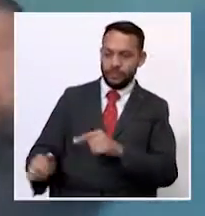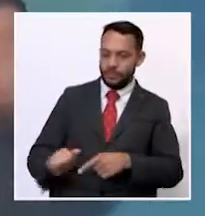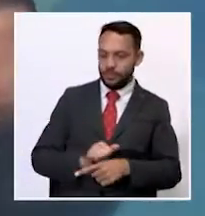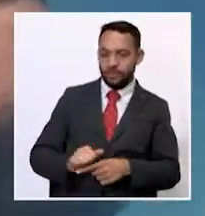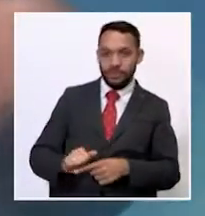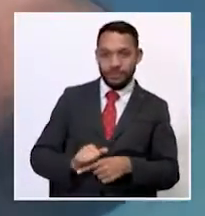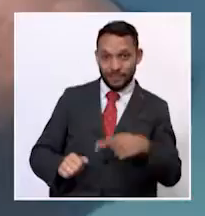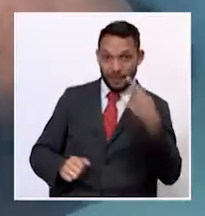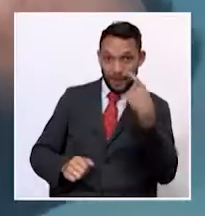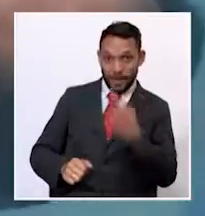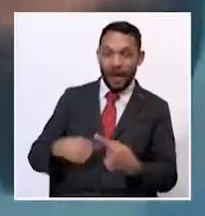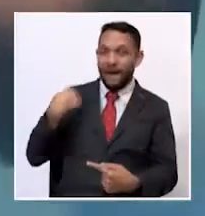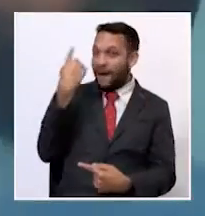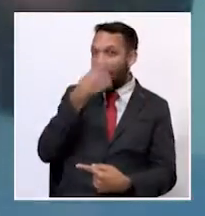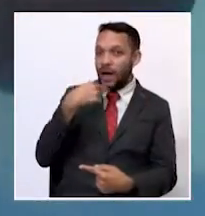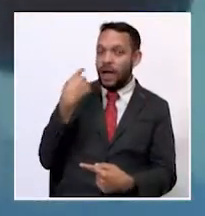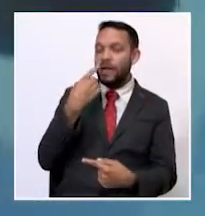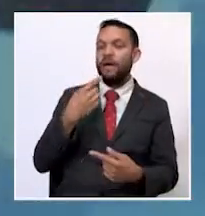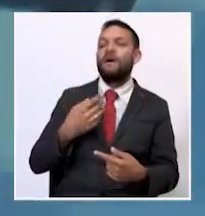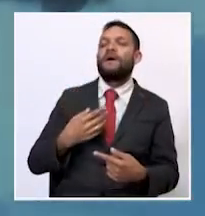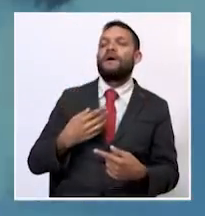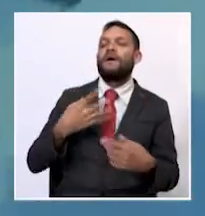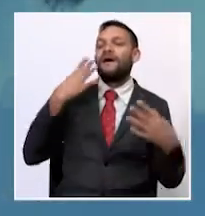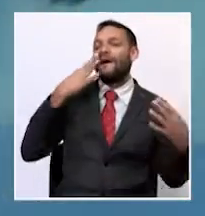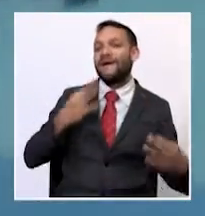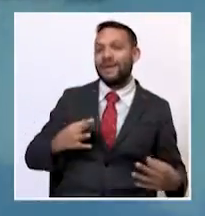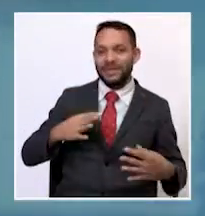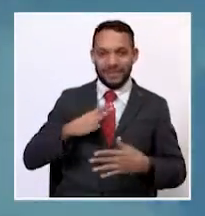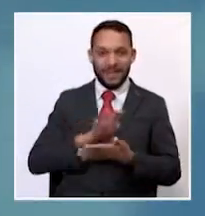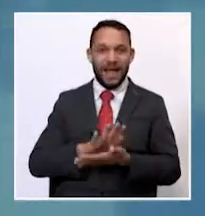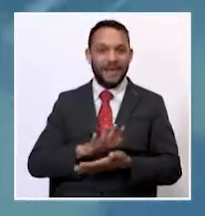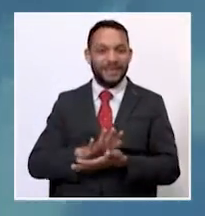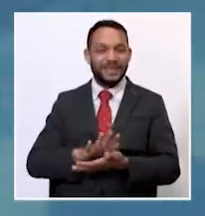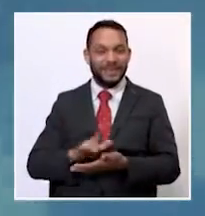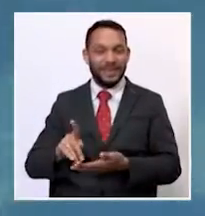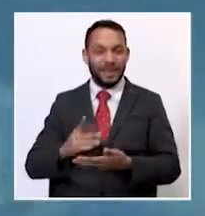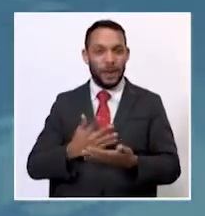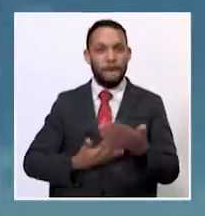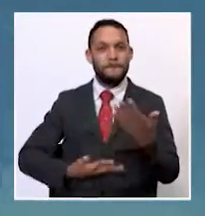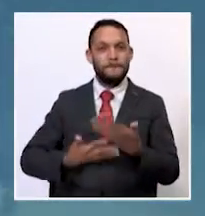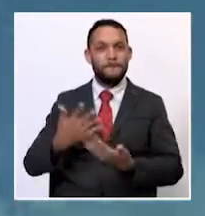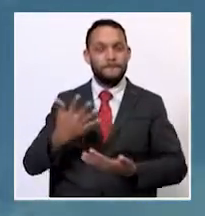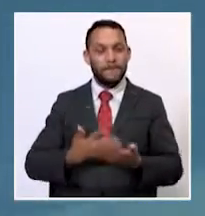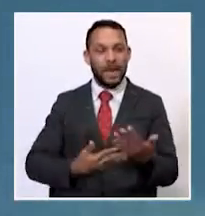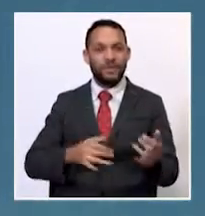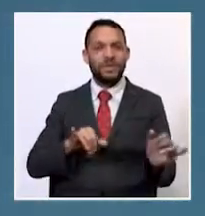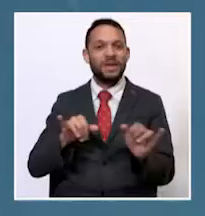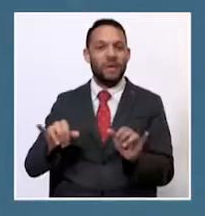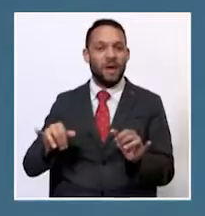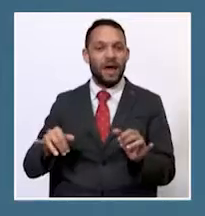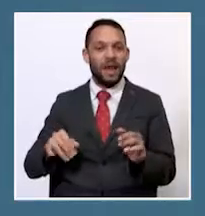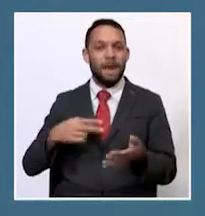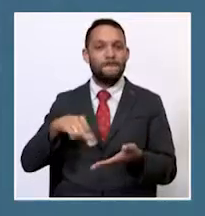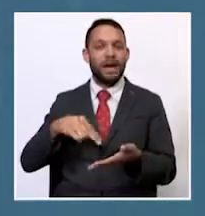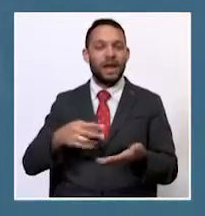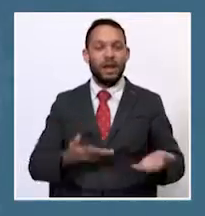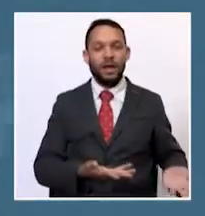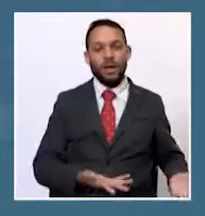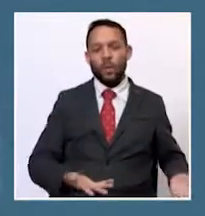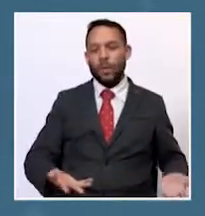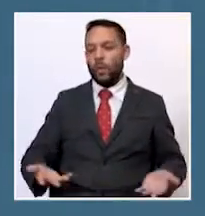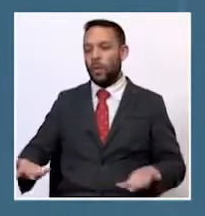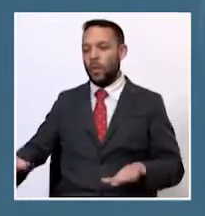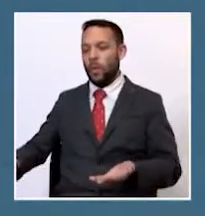ustedes, va acompañado con la danza, con las manos, con el movimiento, pero esto